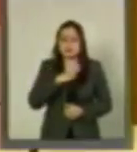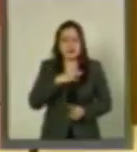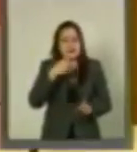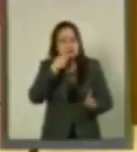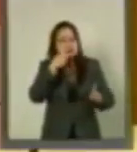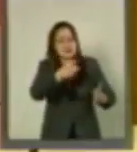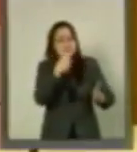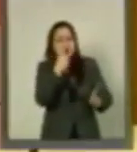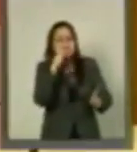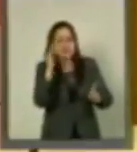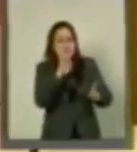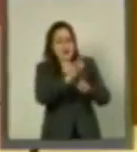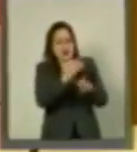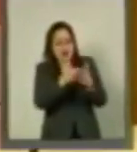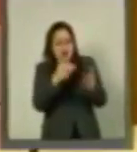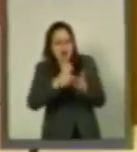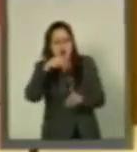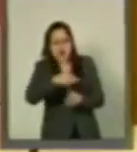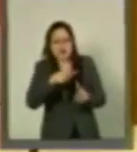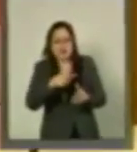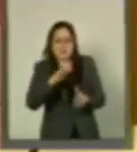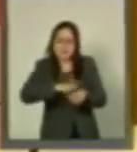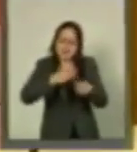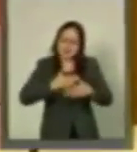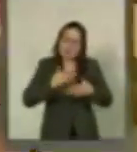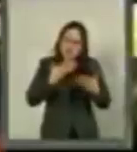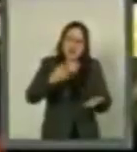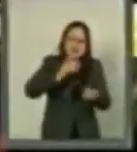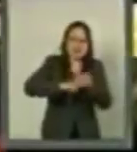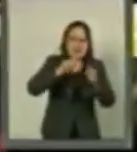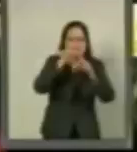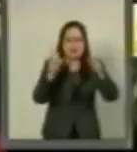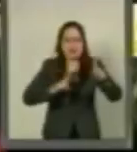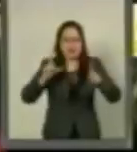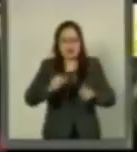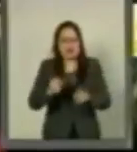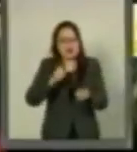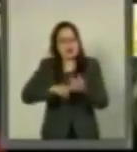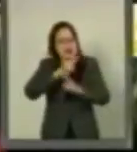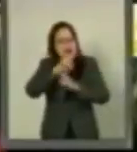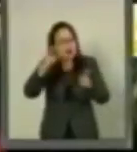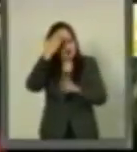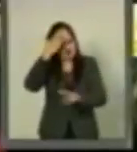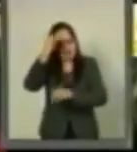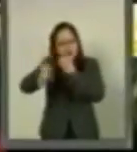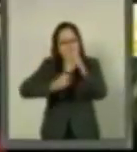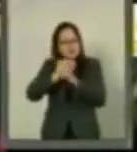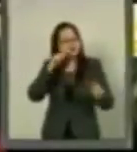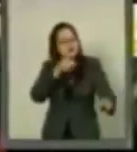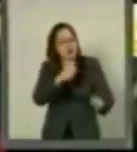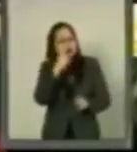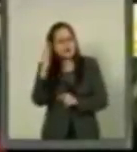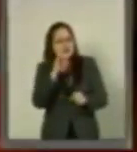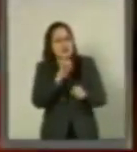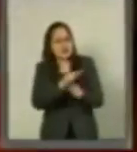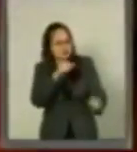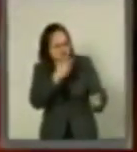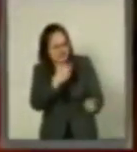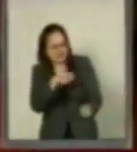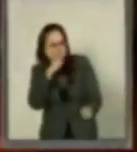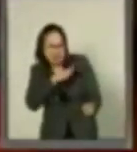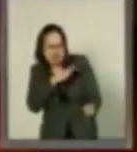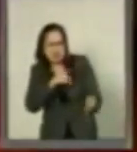Policía Federal, que hoy es una de las más confiables a nivel nacional y reconocida a nivel internacional? ¿O a la actuación